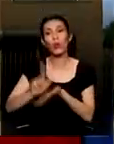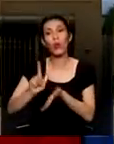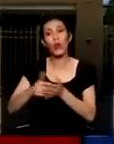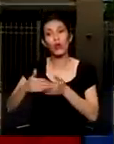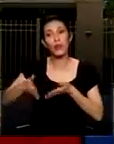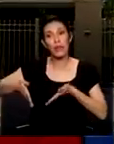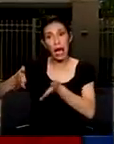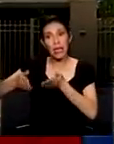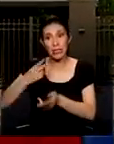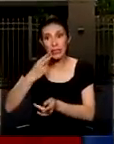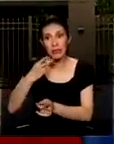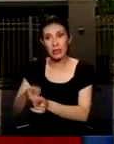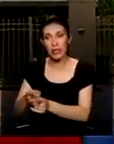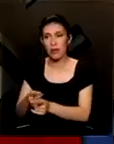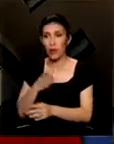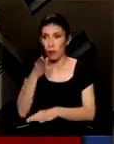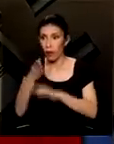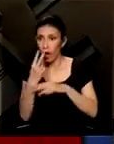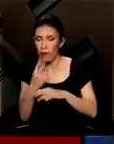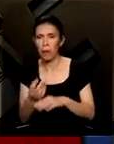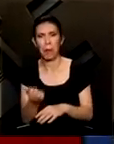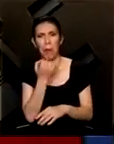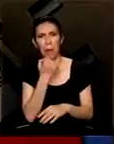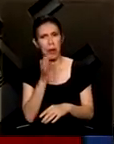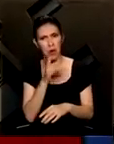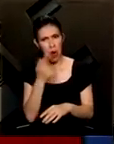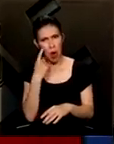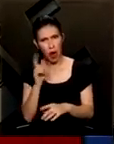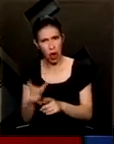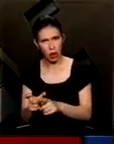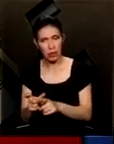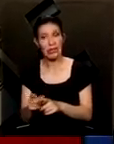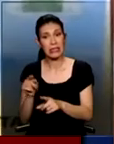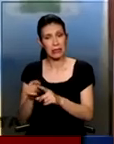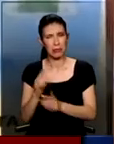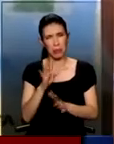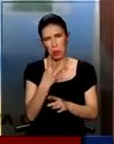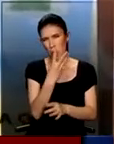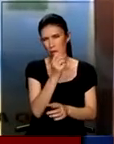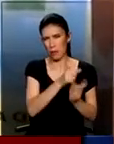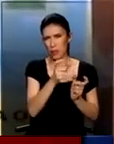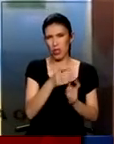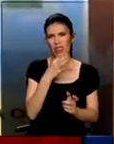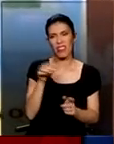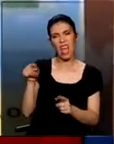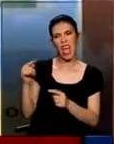estafado, dicen no conocer a este joven a quien cerca de 40 personas acusan de haberlo engañado.